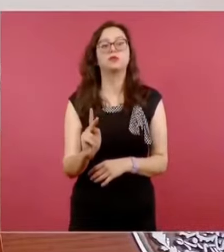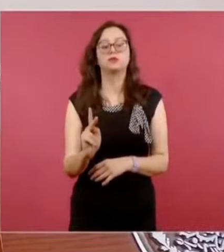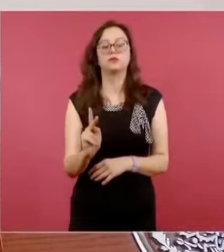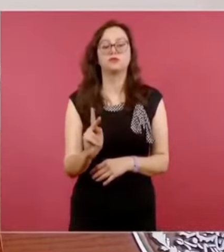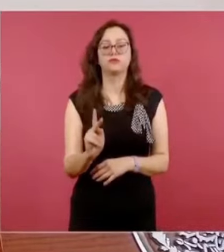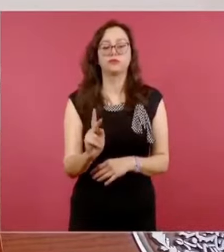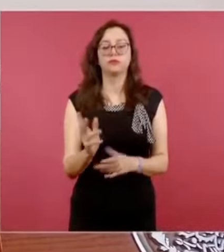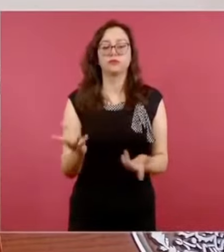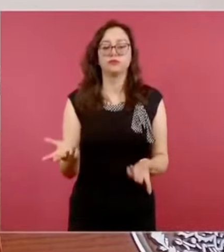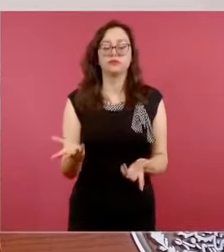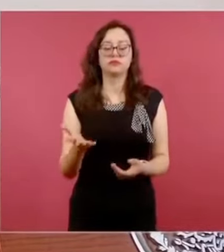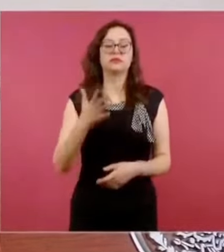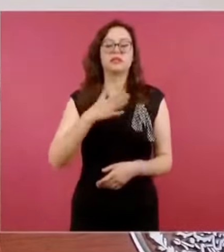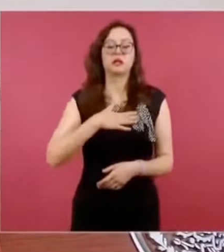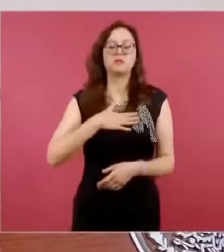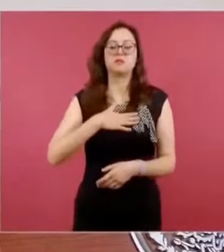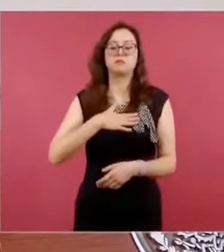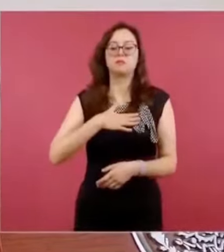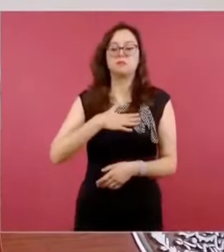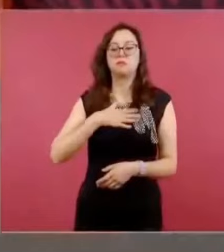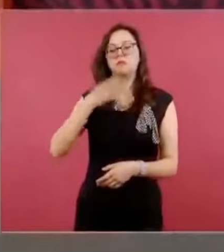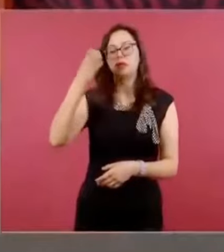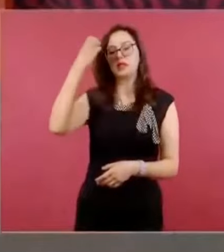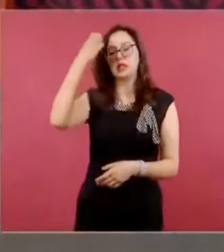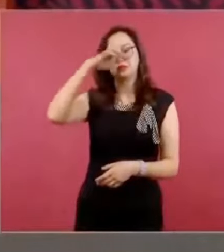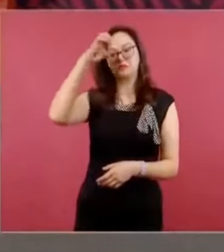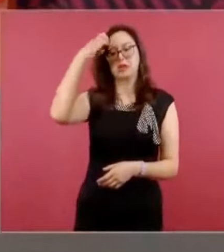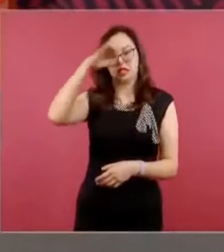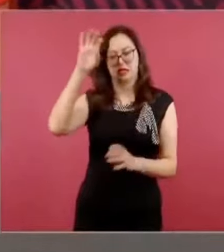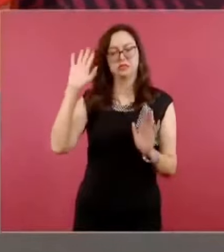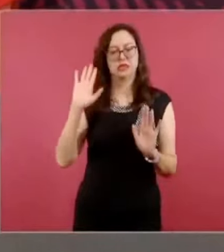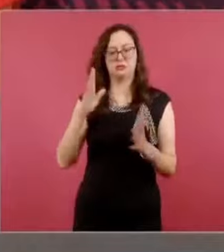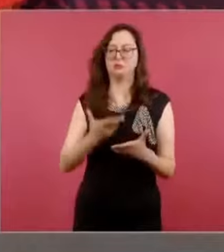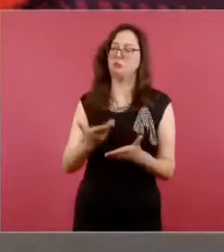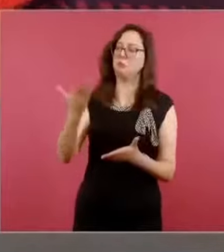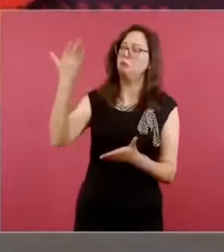en los debates, siempre